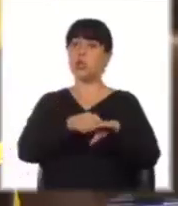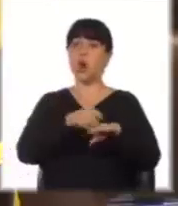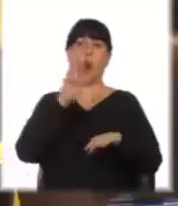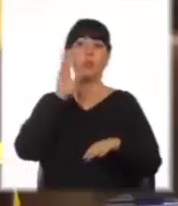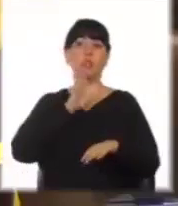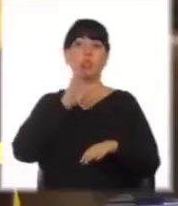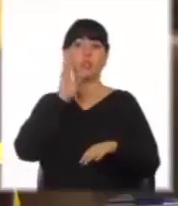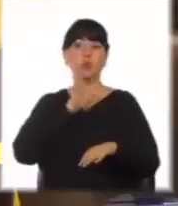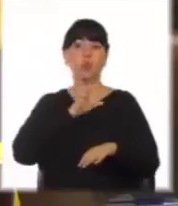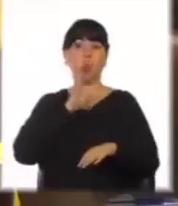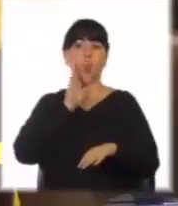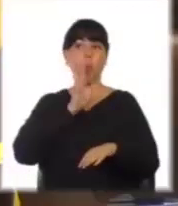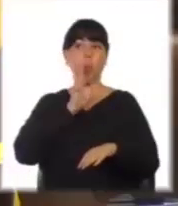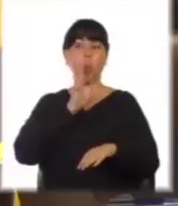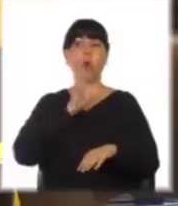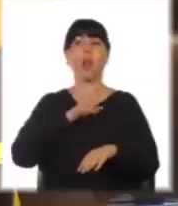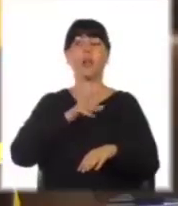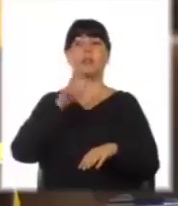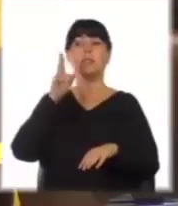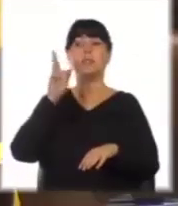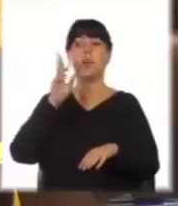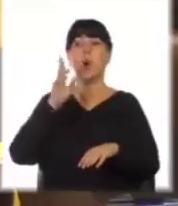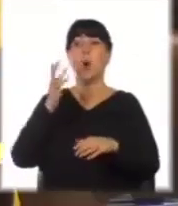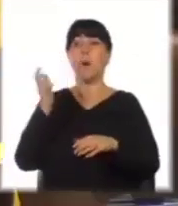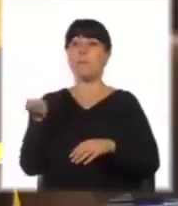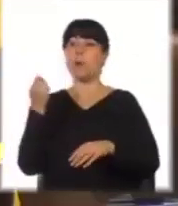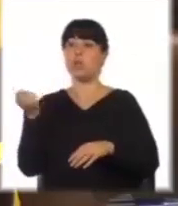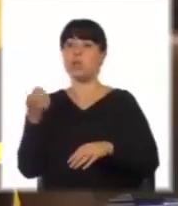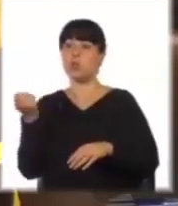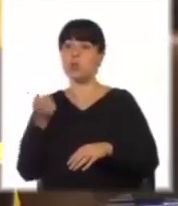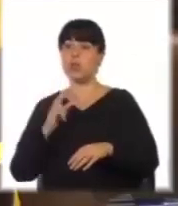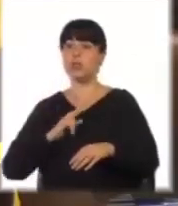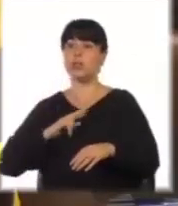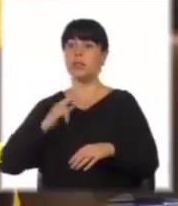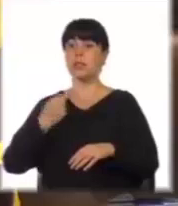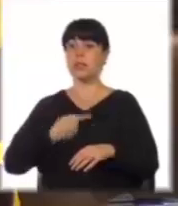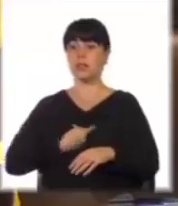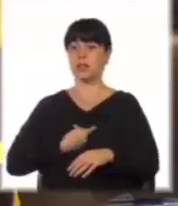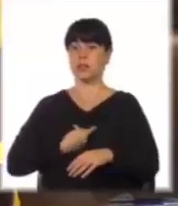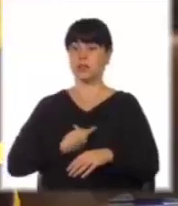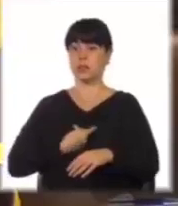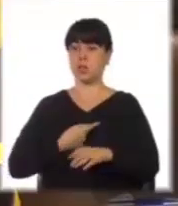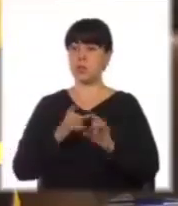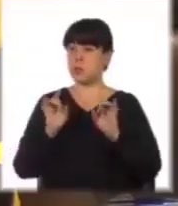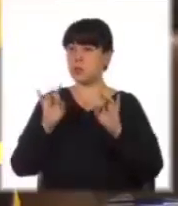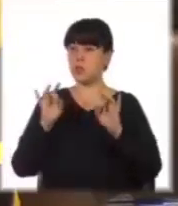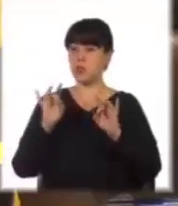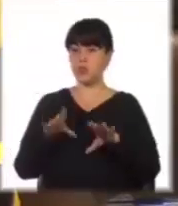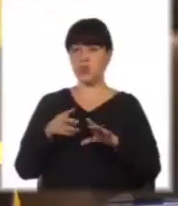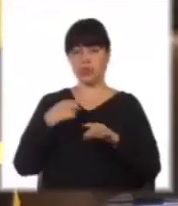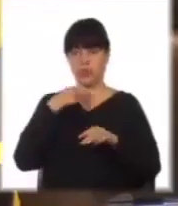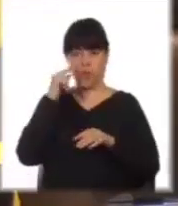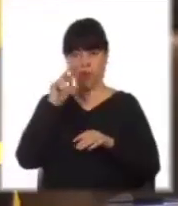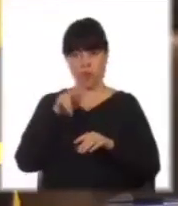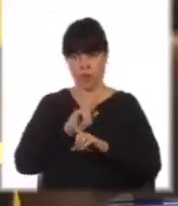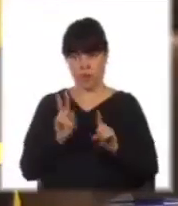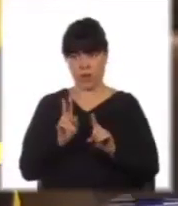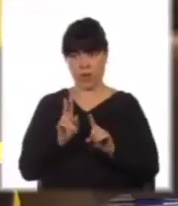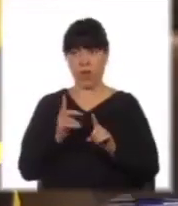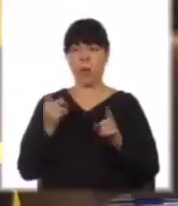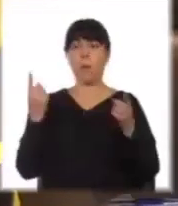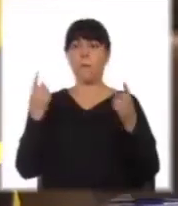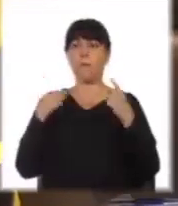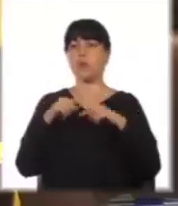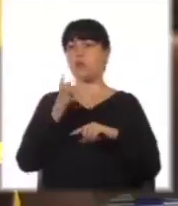homosexuales, trans, prostitutas, por el solo hecho de serlo. Yo no lo viví, pero es una